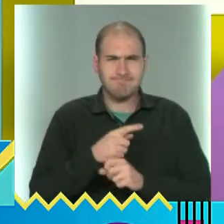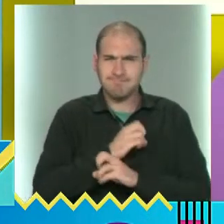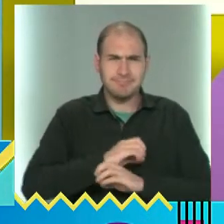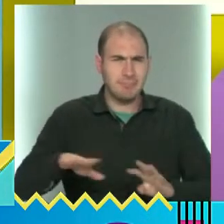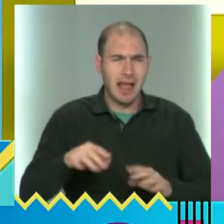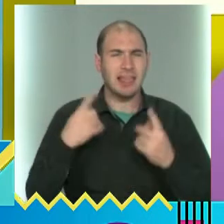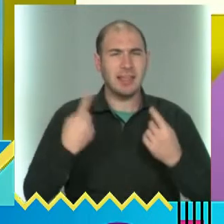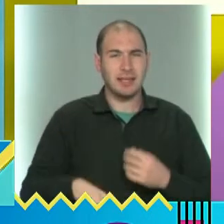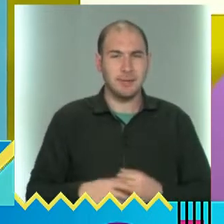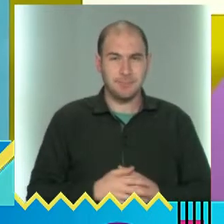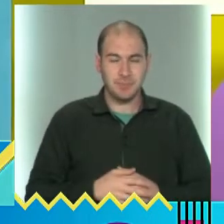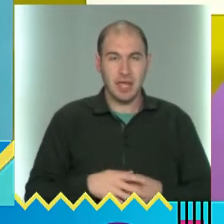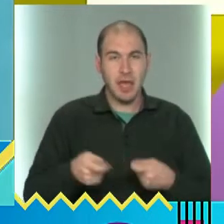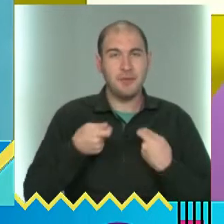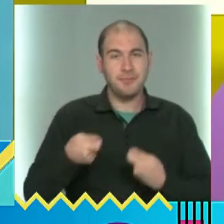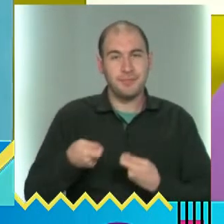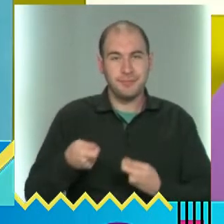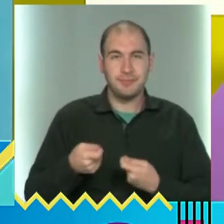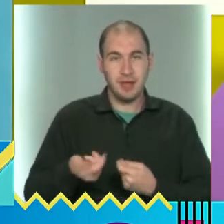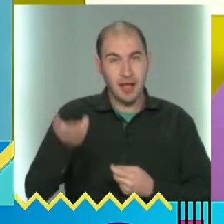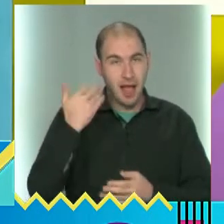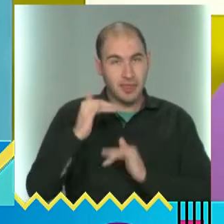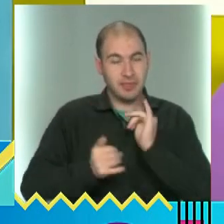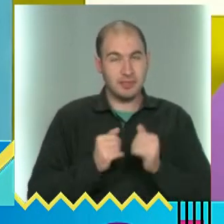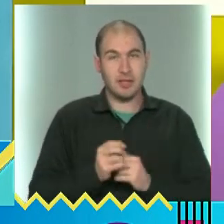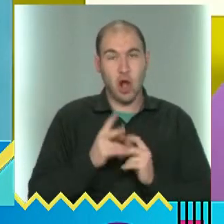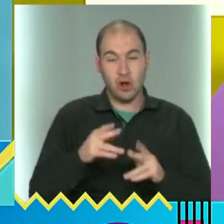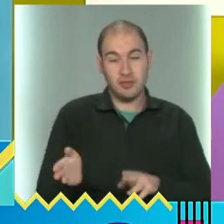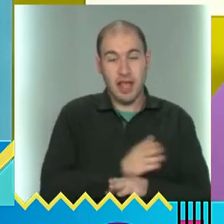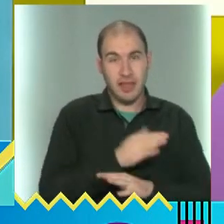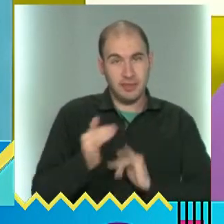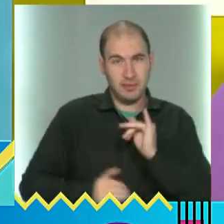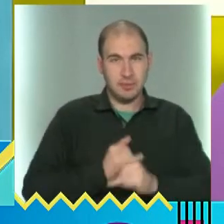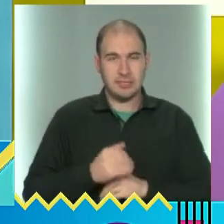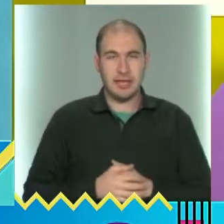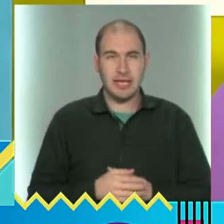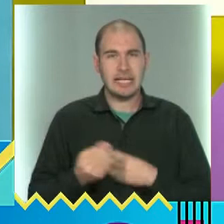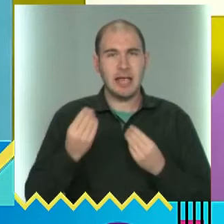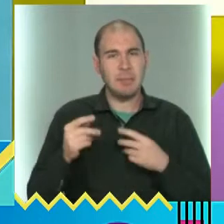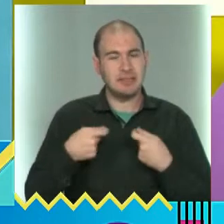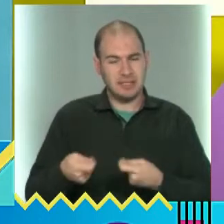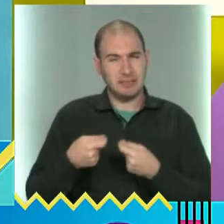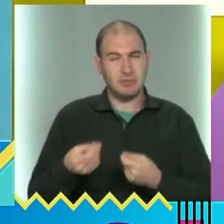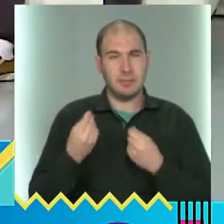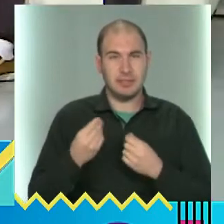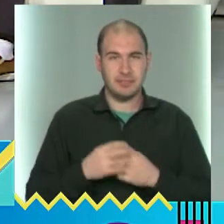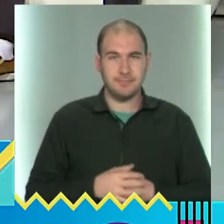historia, que tiene que ver con el financiamiento. Lo planteamos antes de irnos al corte. ¿Qué pasa con el